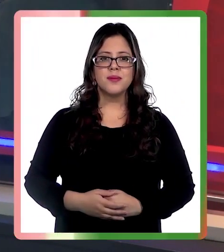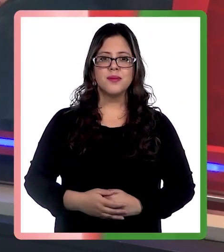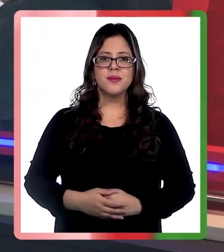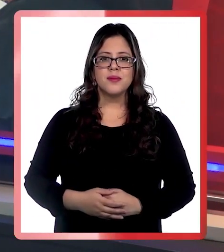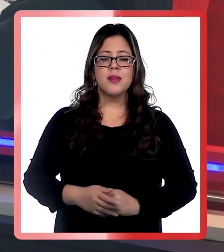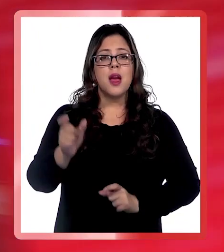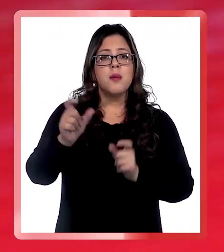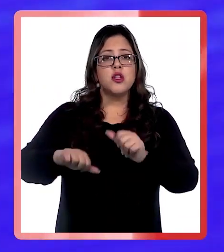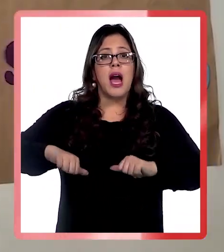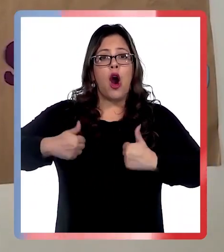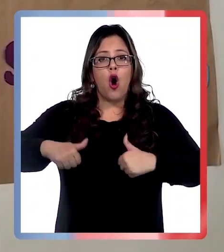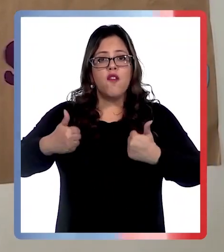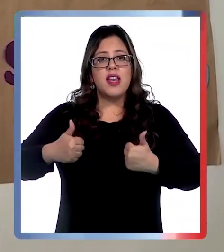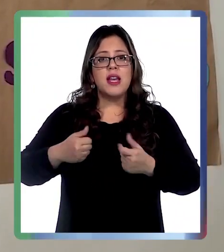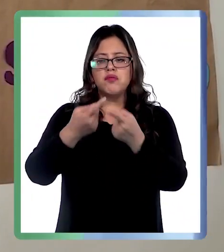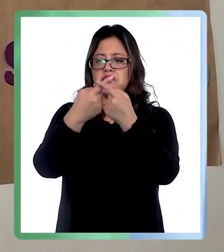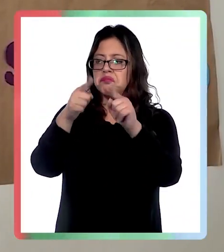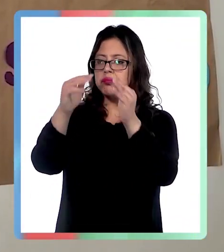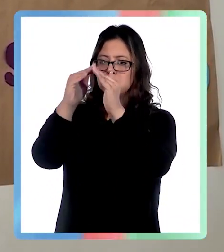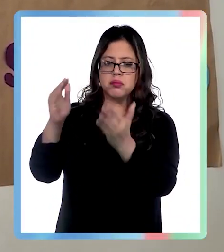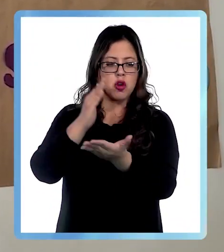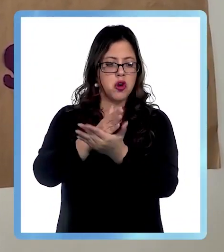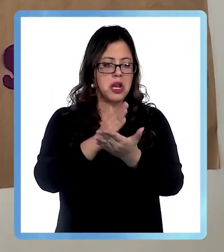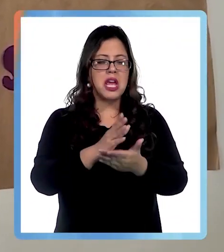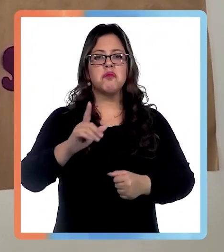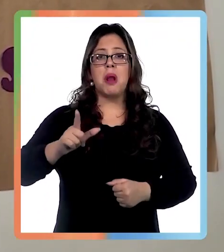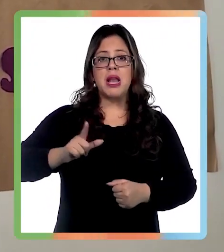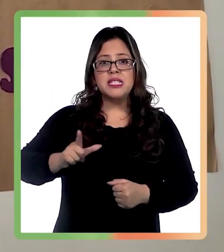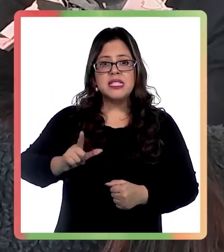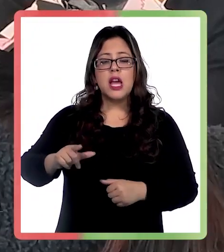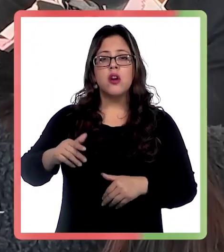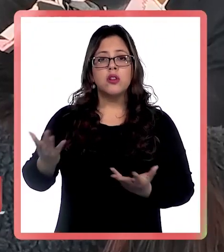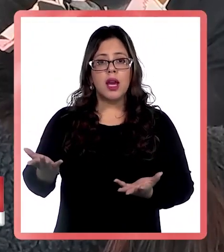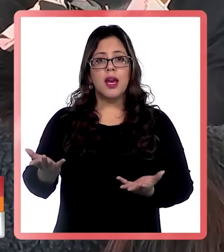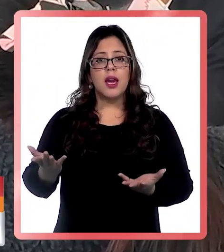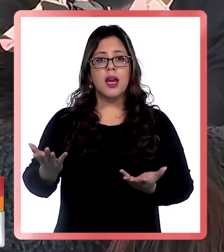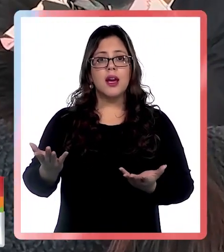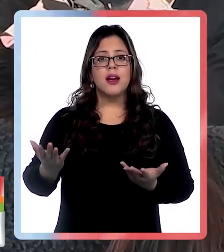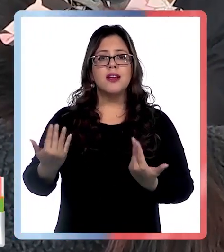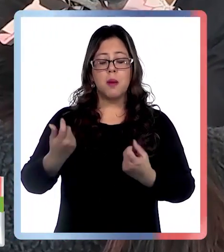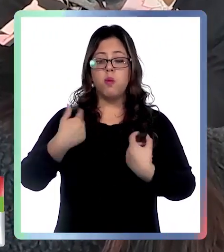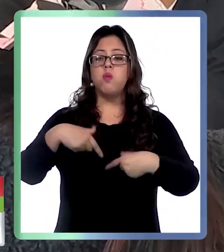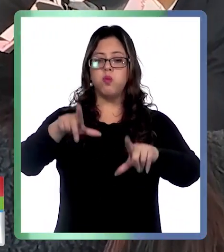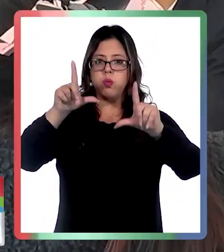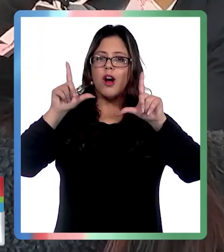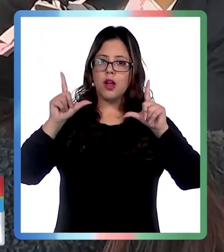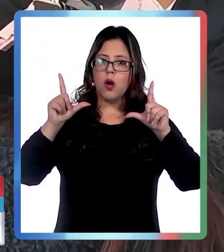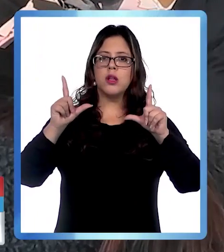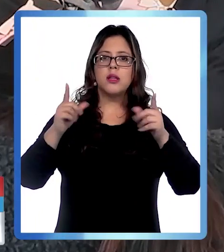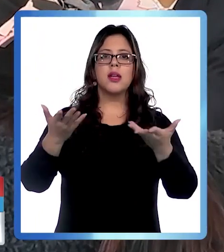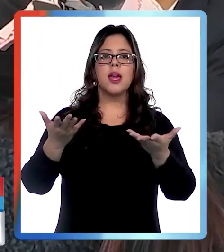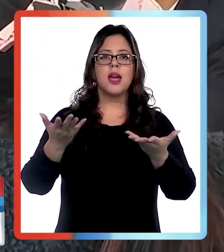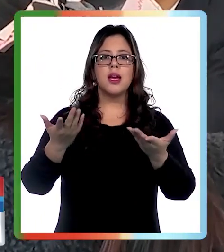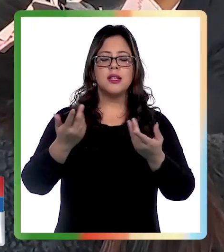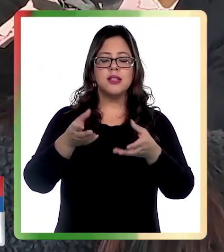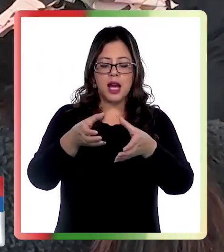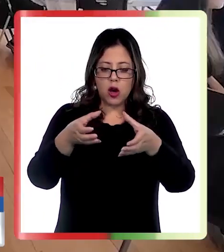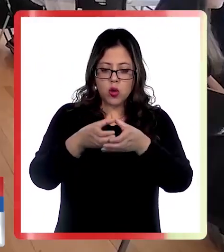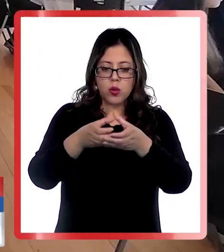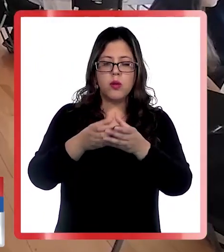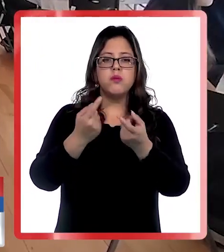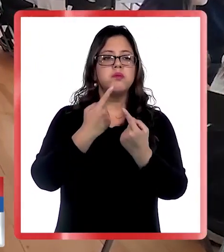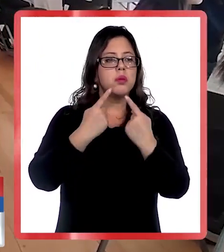informa btv adolescentes y jóvenes de distintos establecimientos educacionales fueron los principales